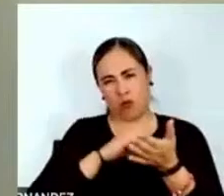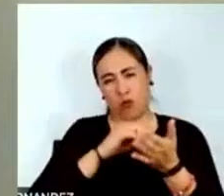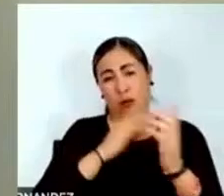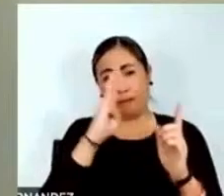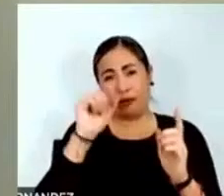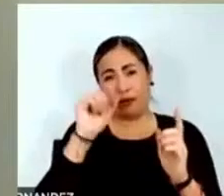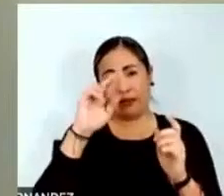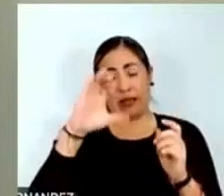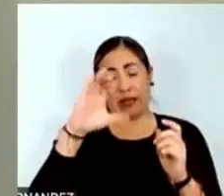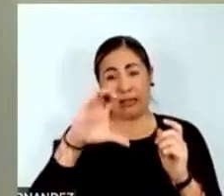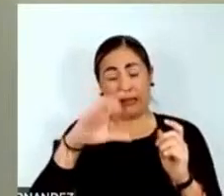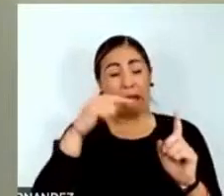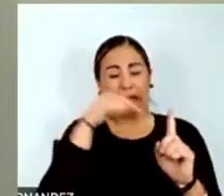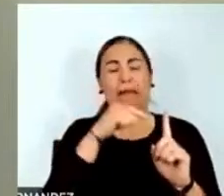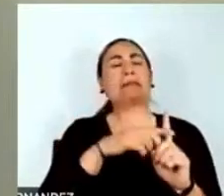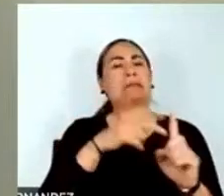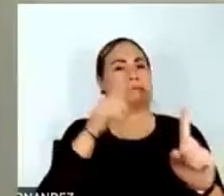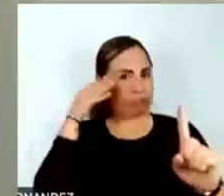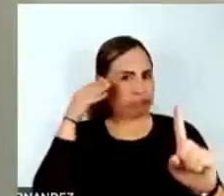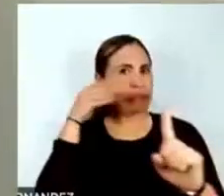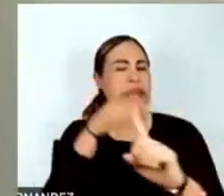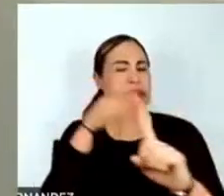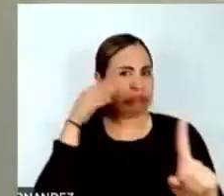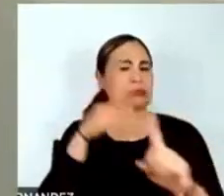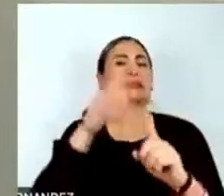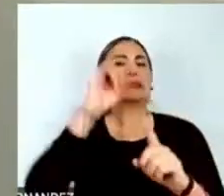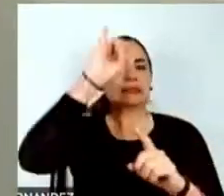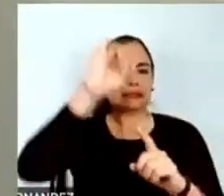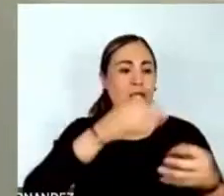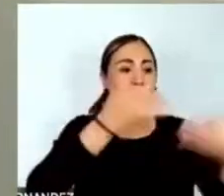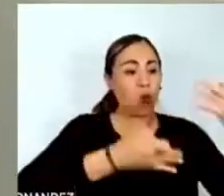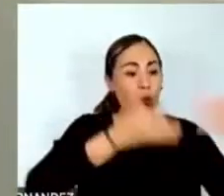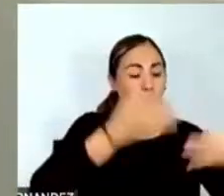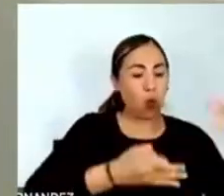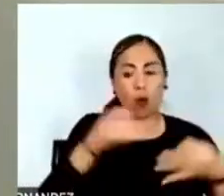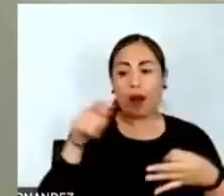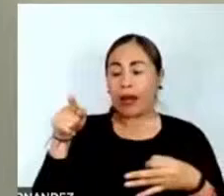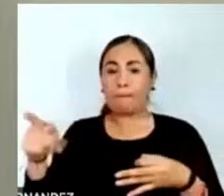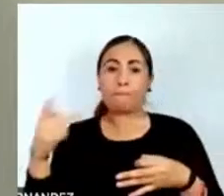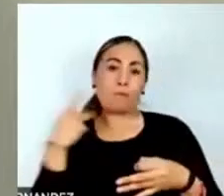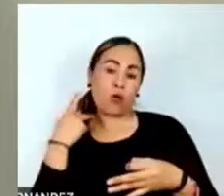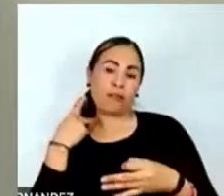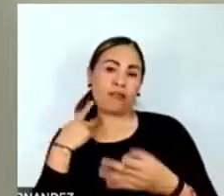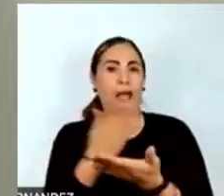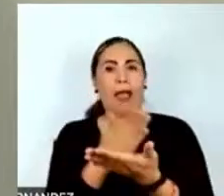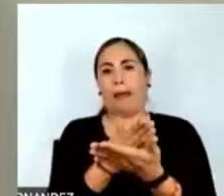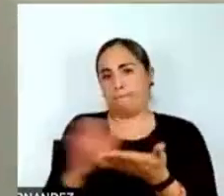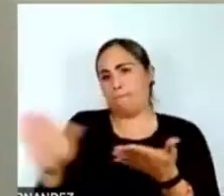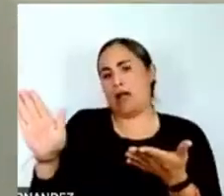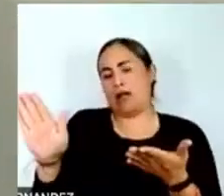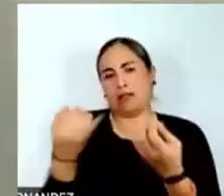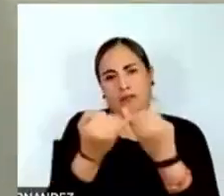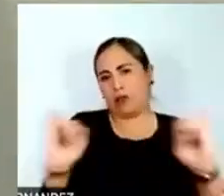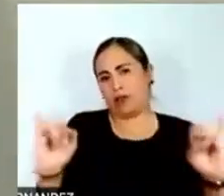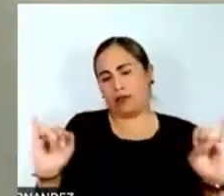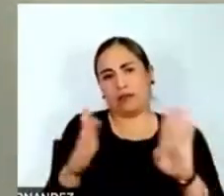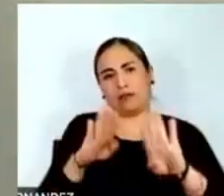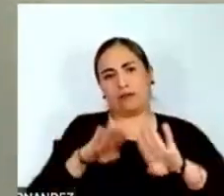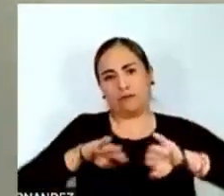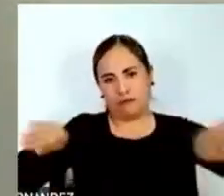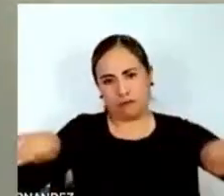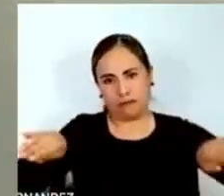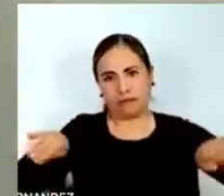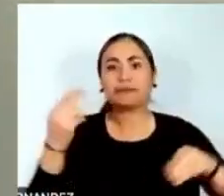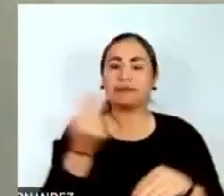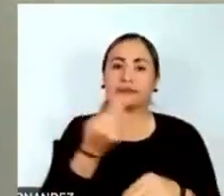entre la independencia judicial y su politización. Y con esto, aclaro, no quiero decir que los tribunales,